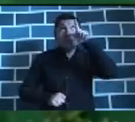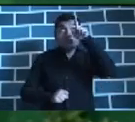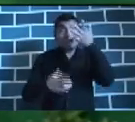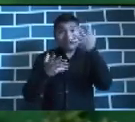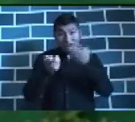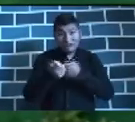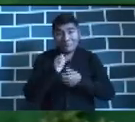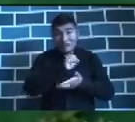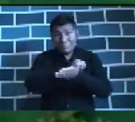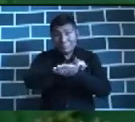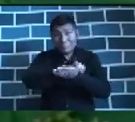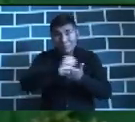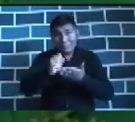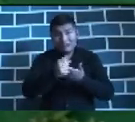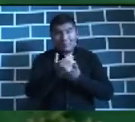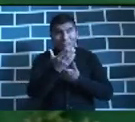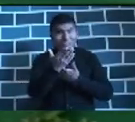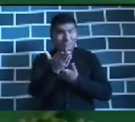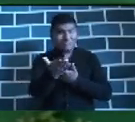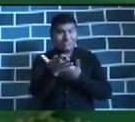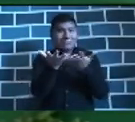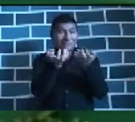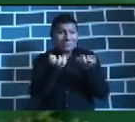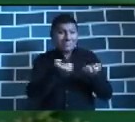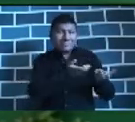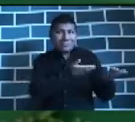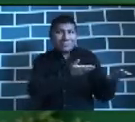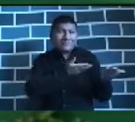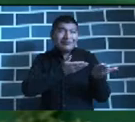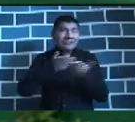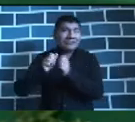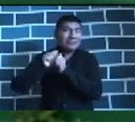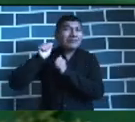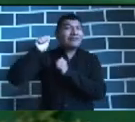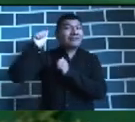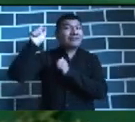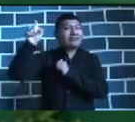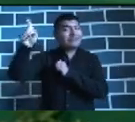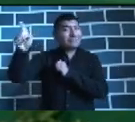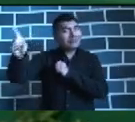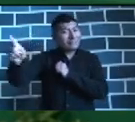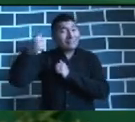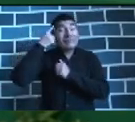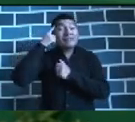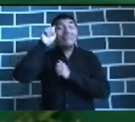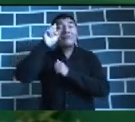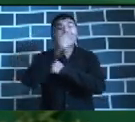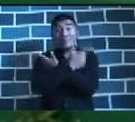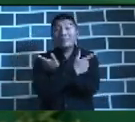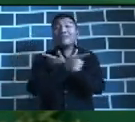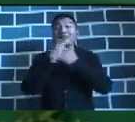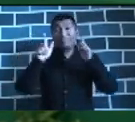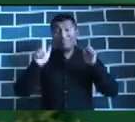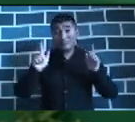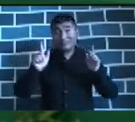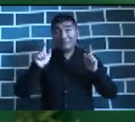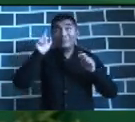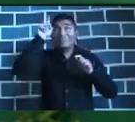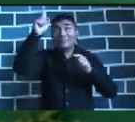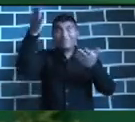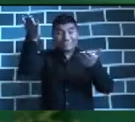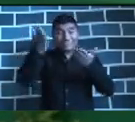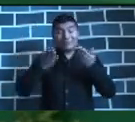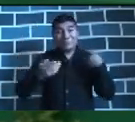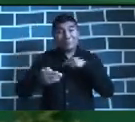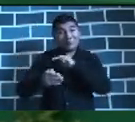santos nos quiere llevar más allá para ser libres nos ha liberado